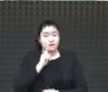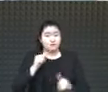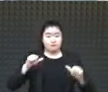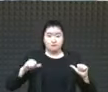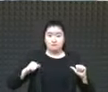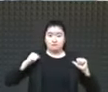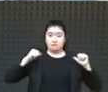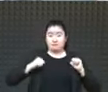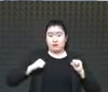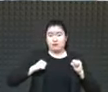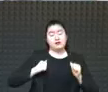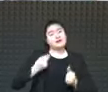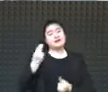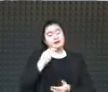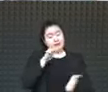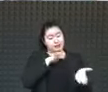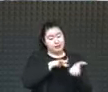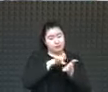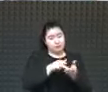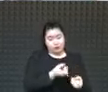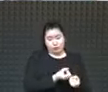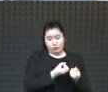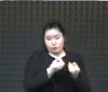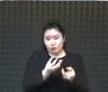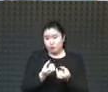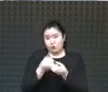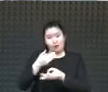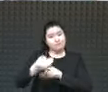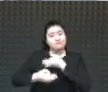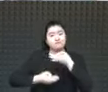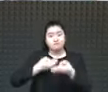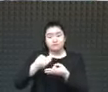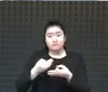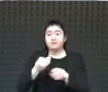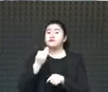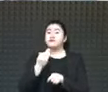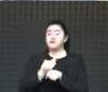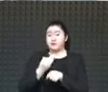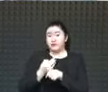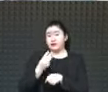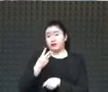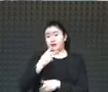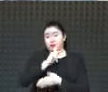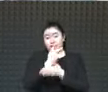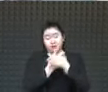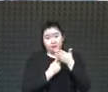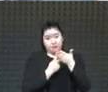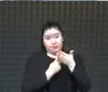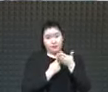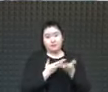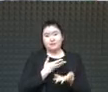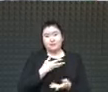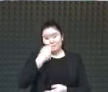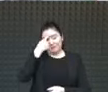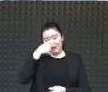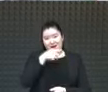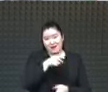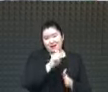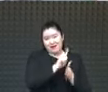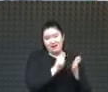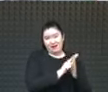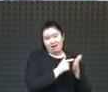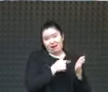con carácter universal. Por eso, en este marco, tenemos tres programas sociales en apoyo a la mejora de la